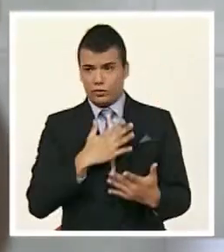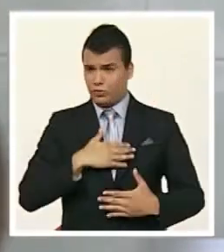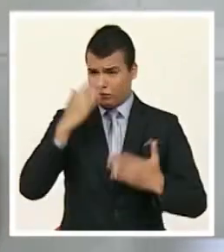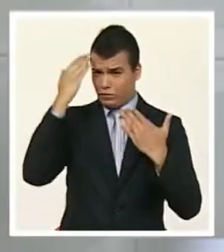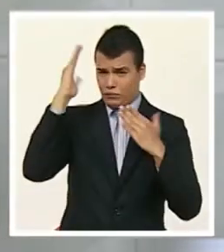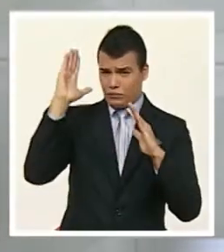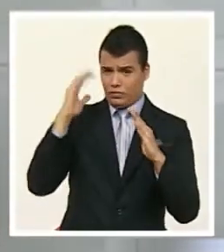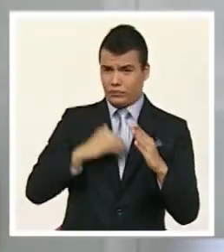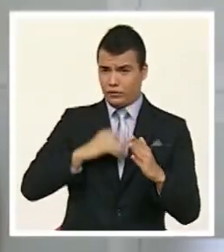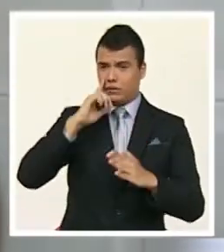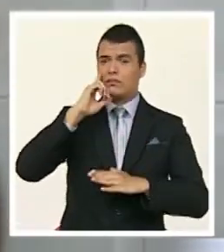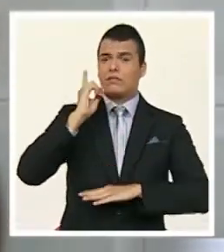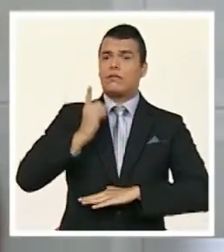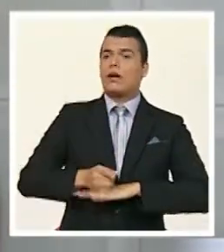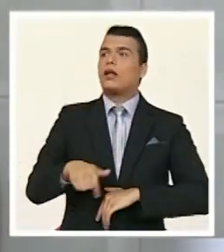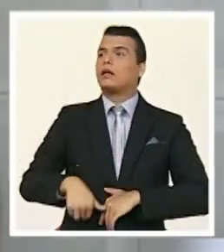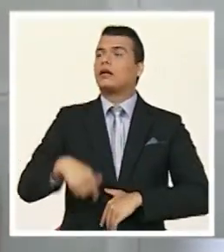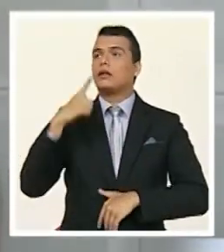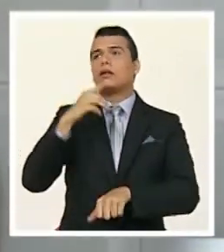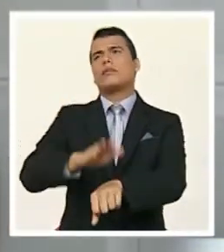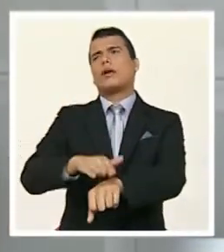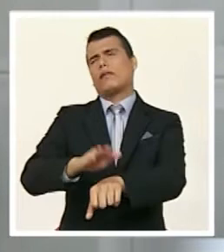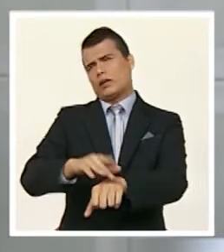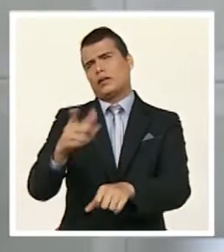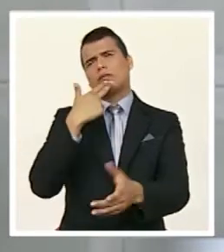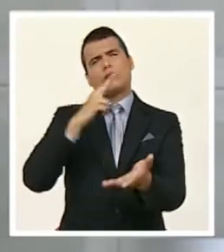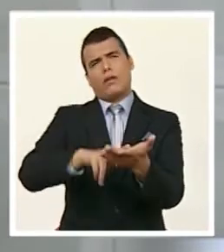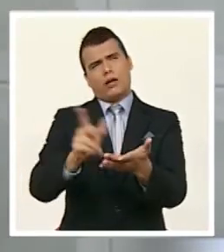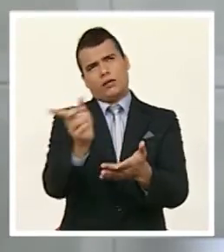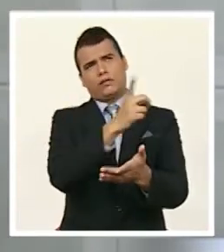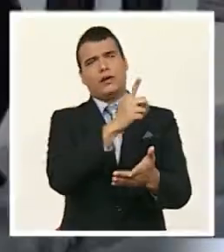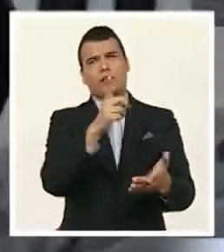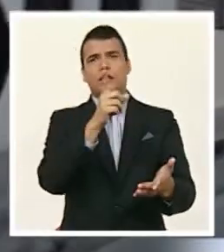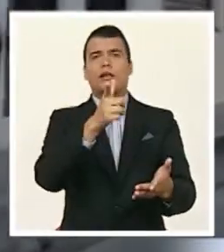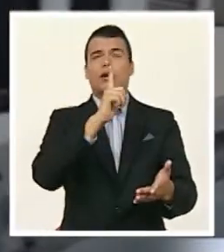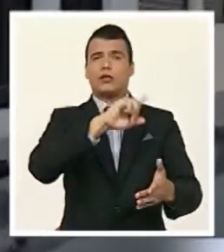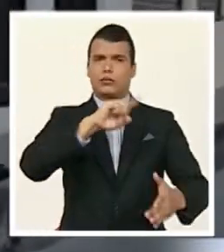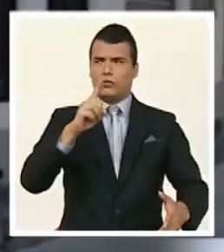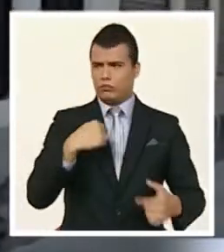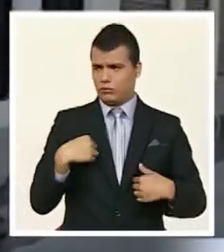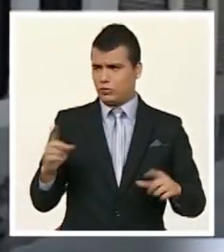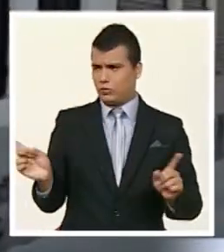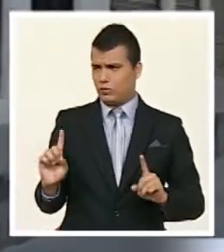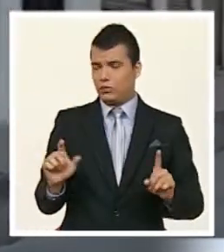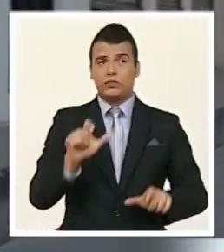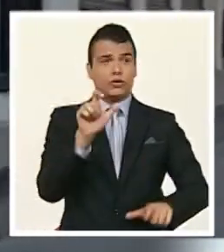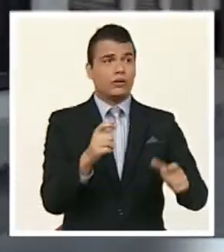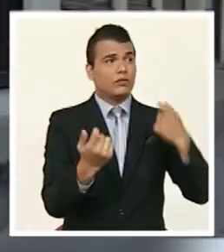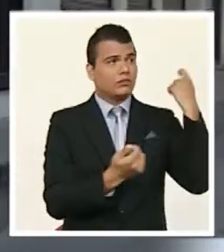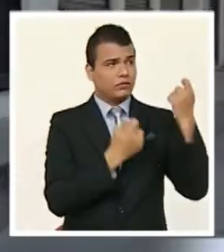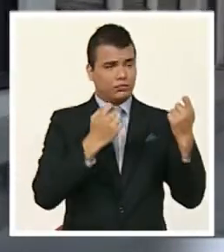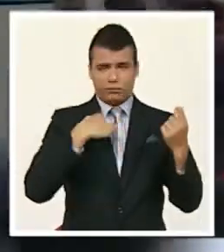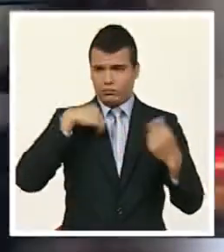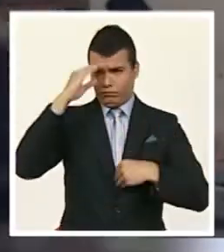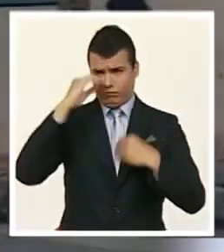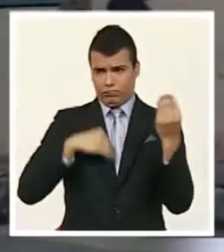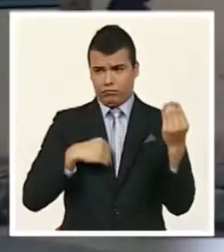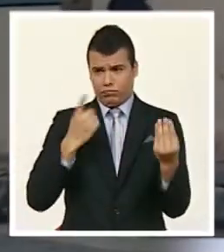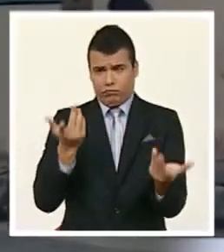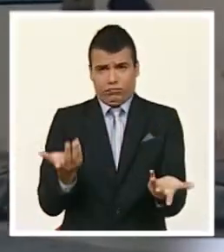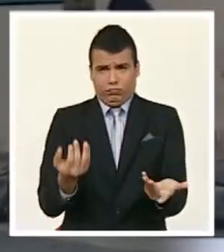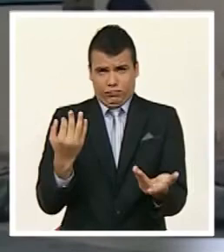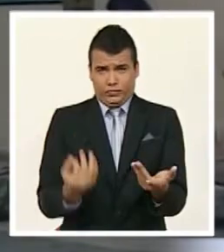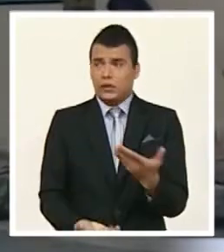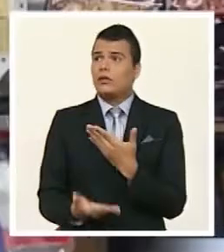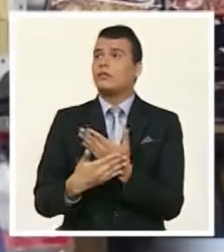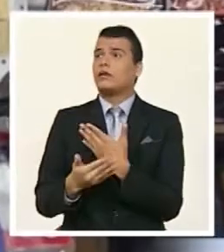que de la parroquia se haya enviado alguna solicitud. Mientras tanto, los comerciantes manifestaron su descontento, pues advierten que jamás